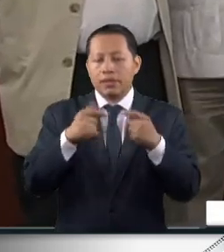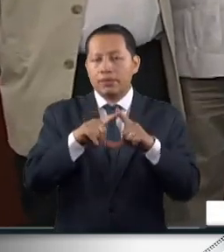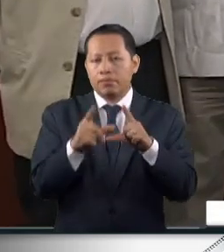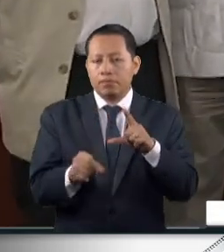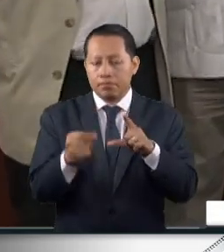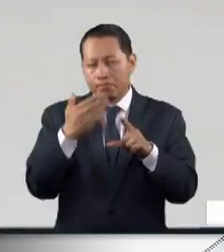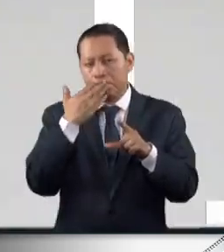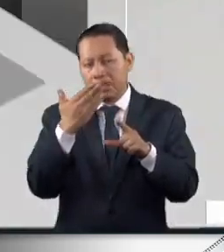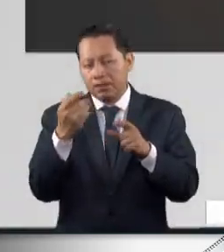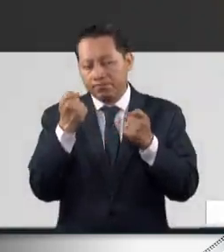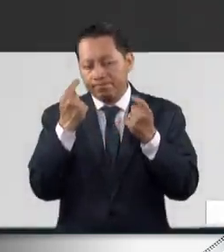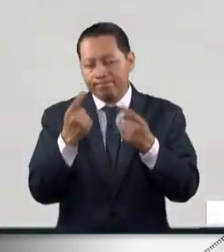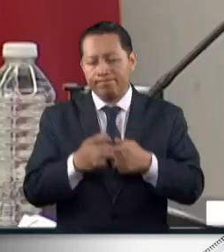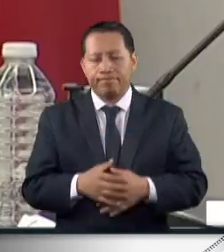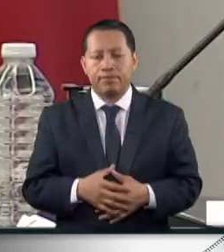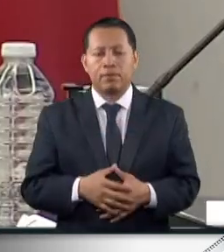país.